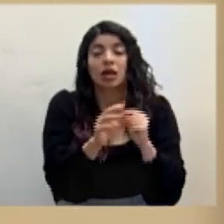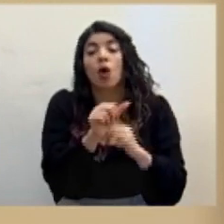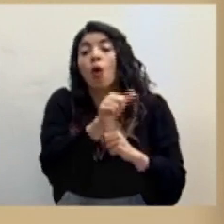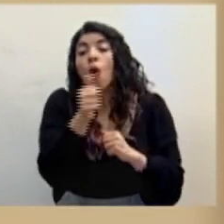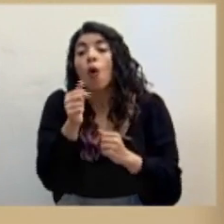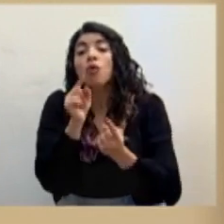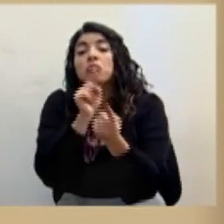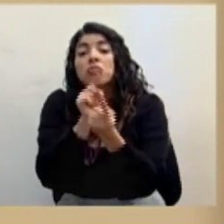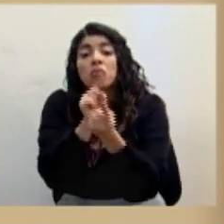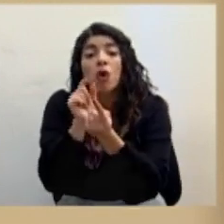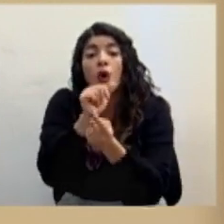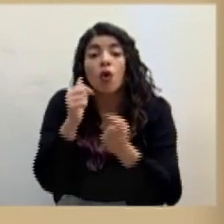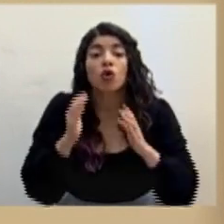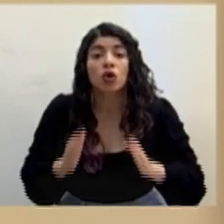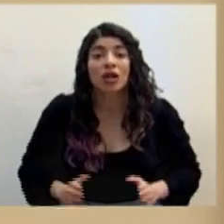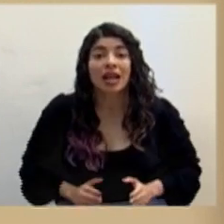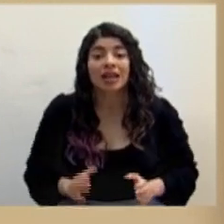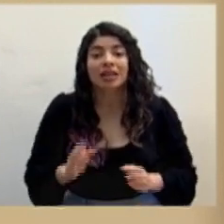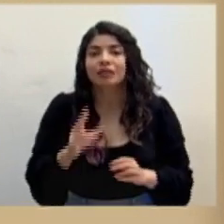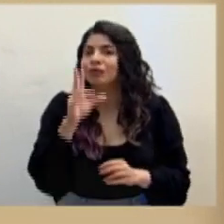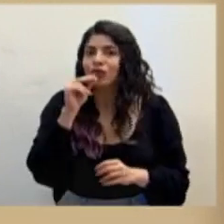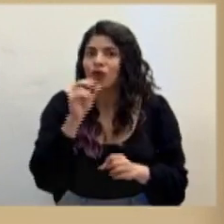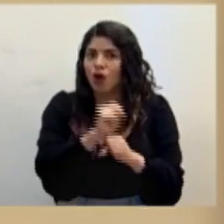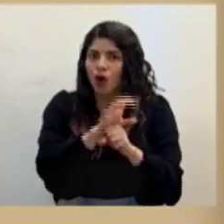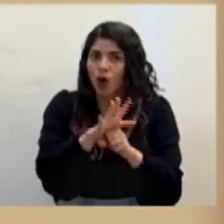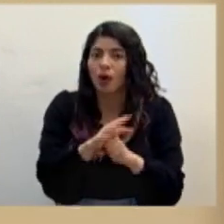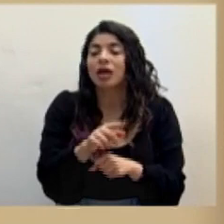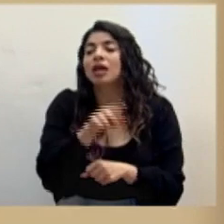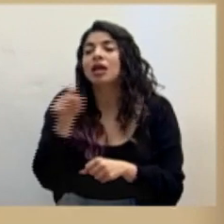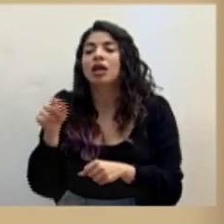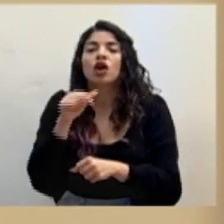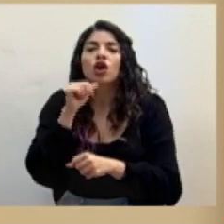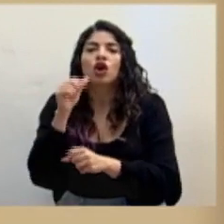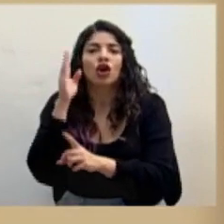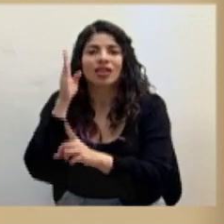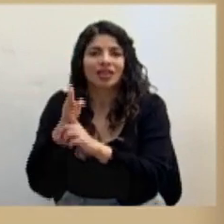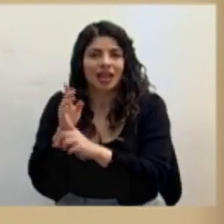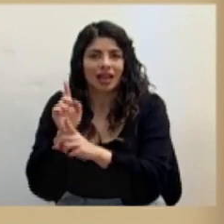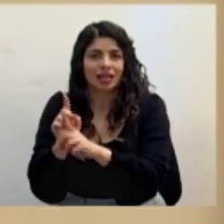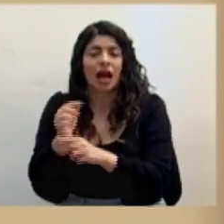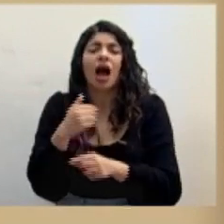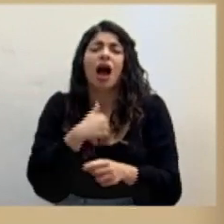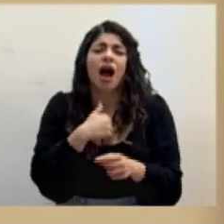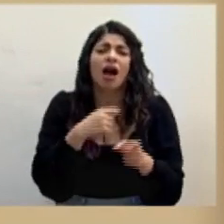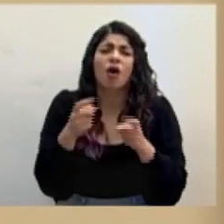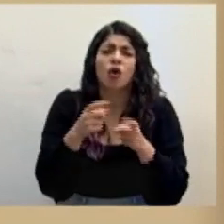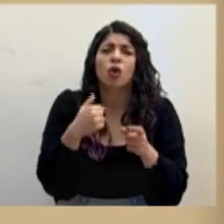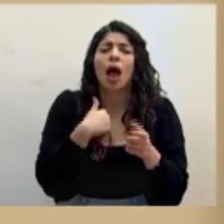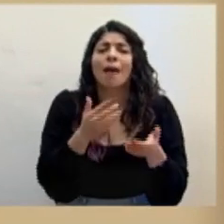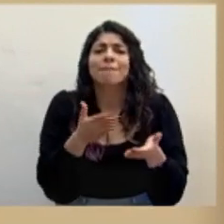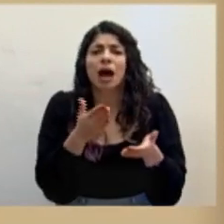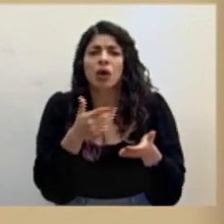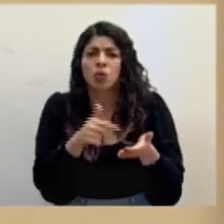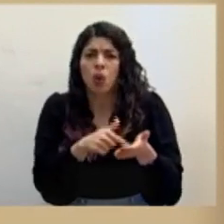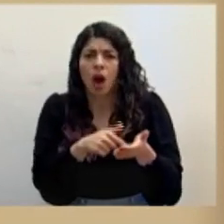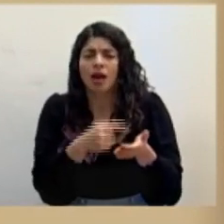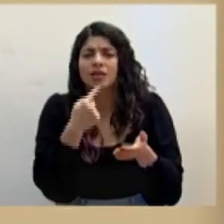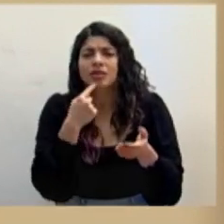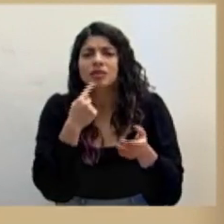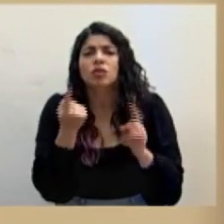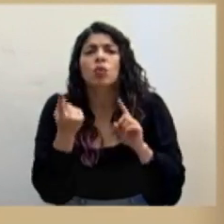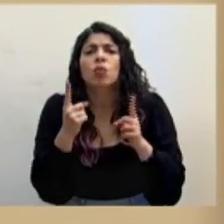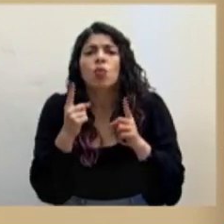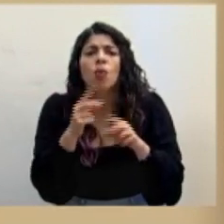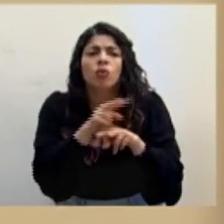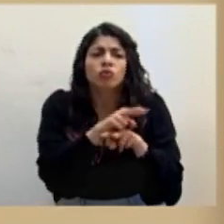es COVID y por último los de atención indirecta. Existen los controles, existe un manual que dice claramente cuáles son los elementos